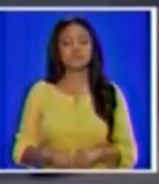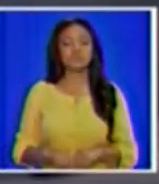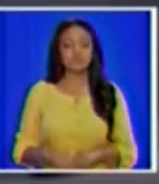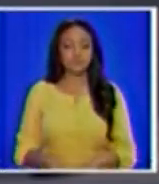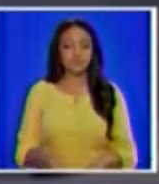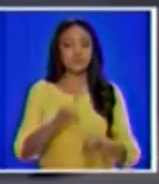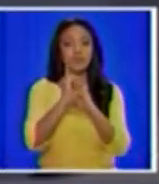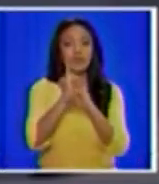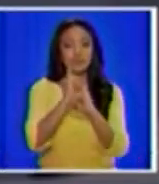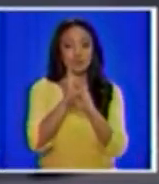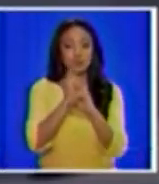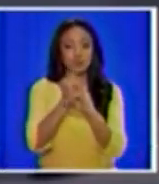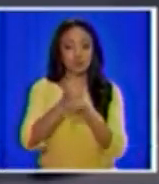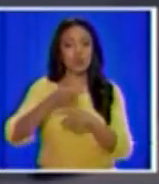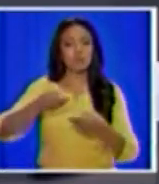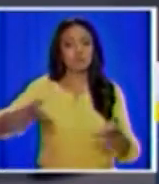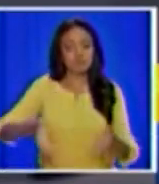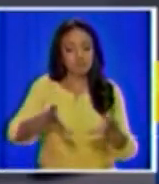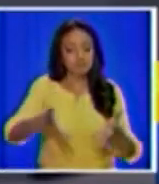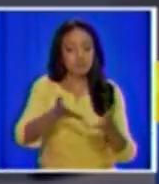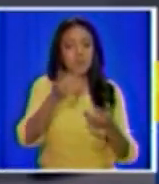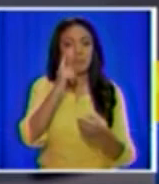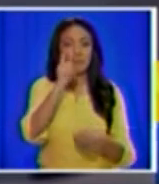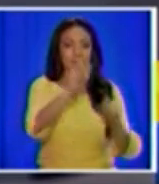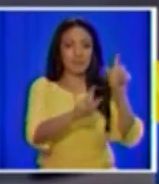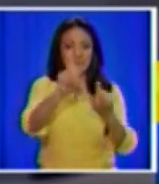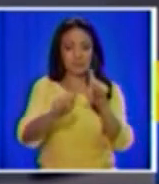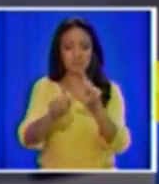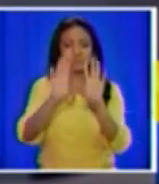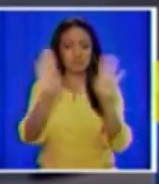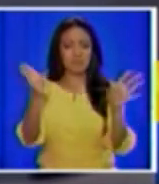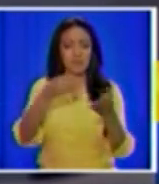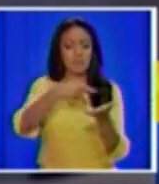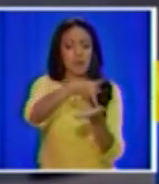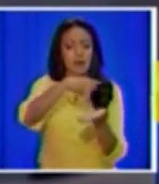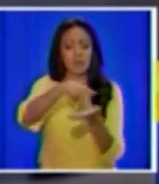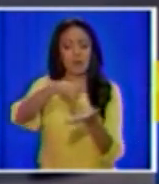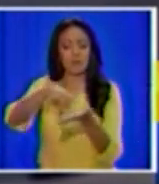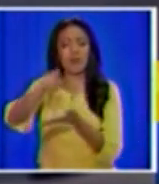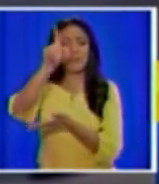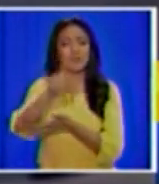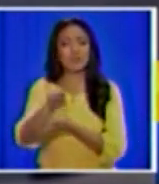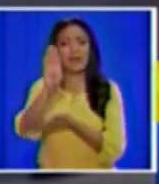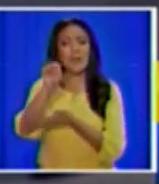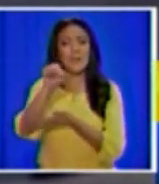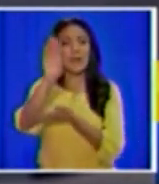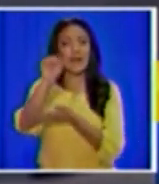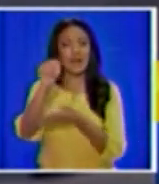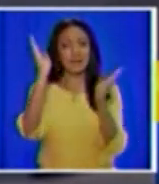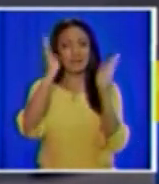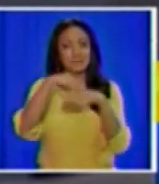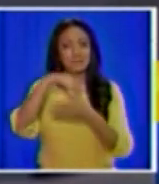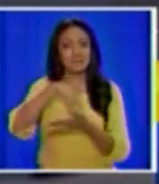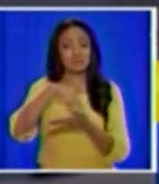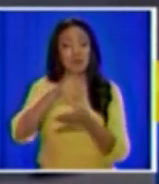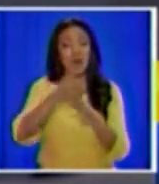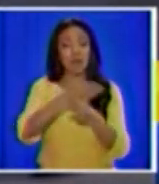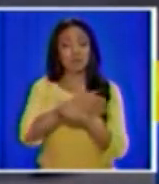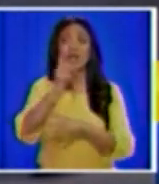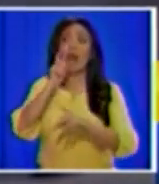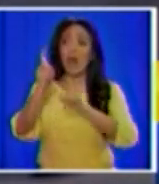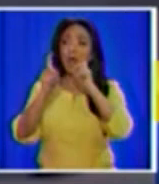El Instituto de Fomento al Talento Humano informó que ya se está realizando el desembolso a los becarios. Los estudiantes reclamaban por el pago de sus